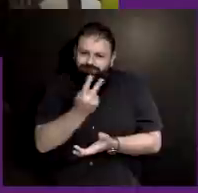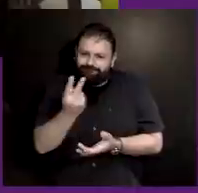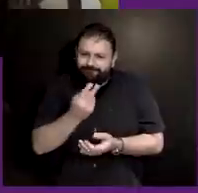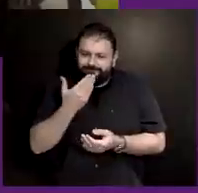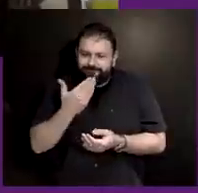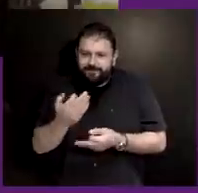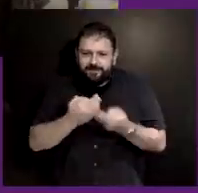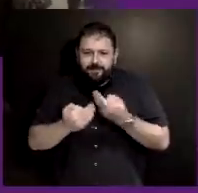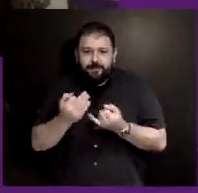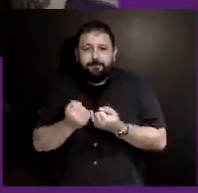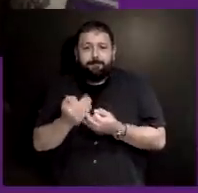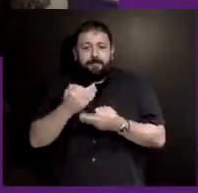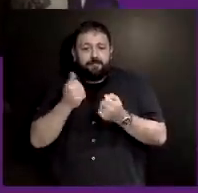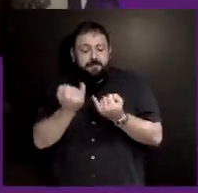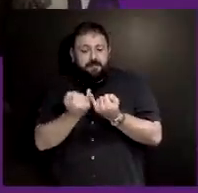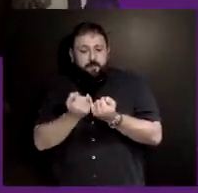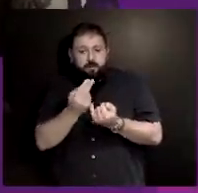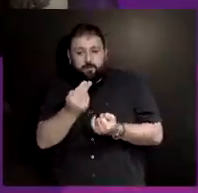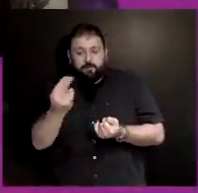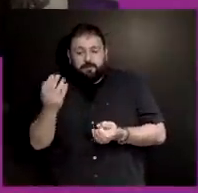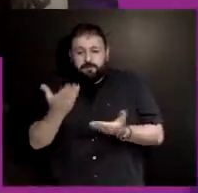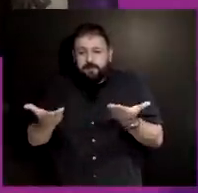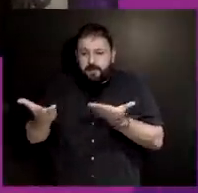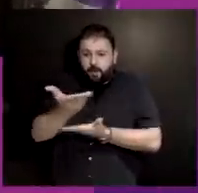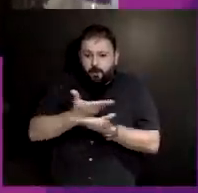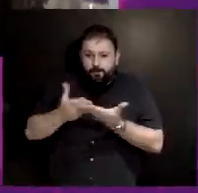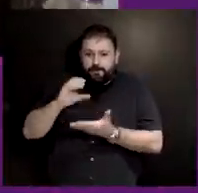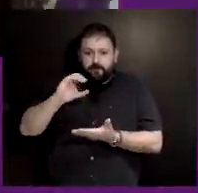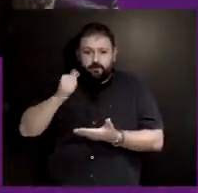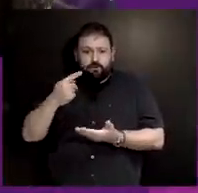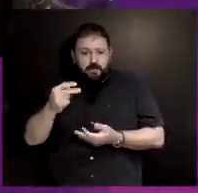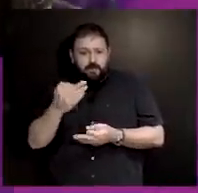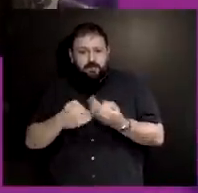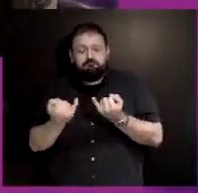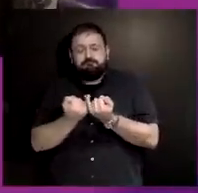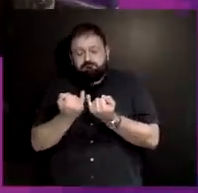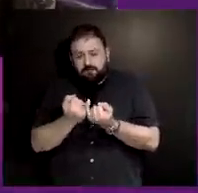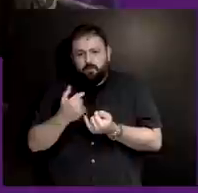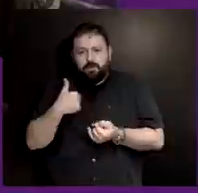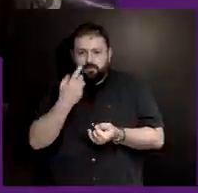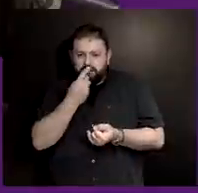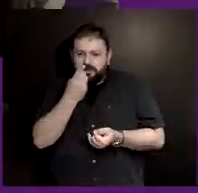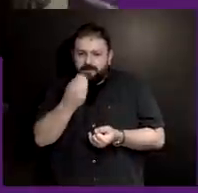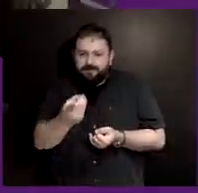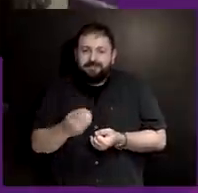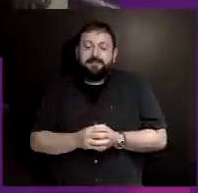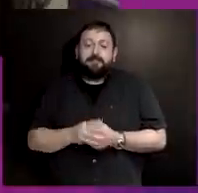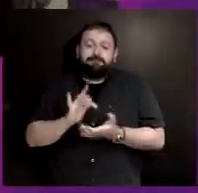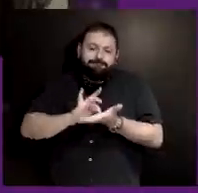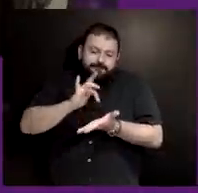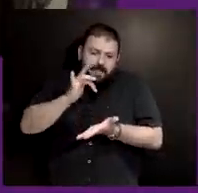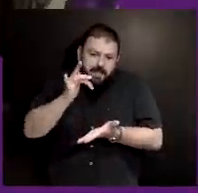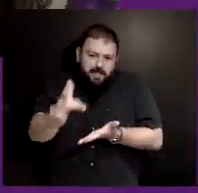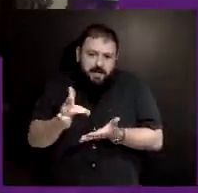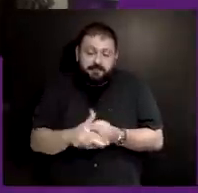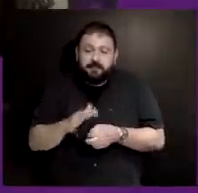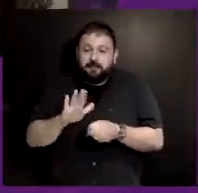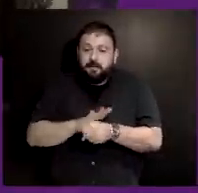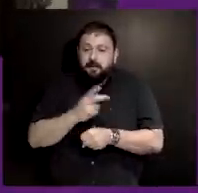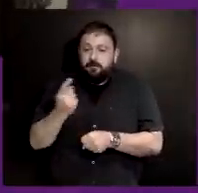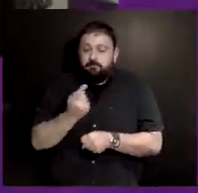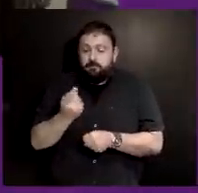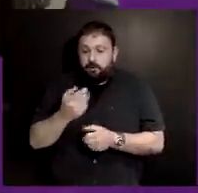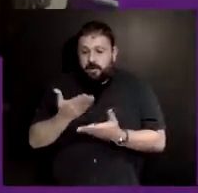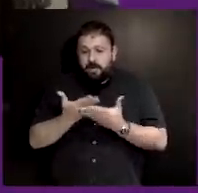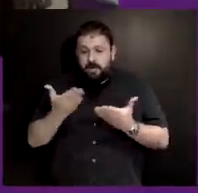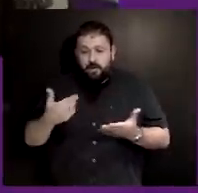ser la portavoz de parte de lo que están compartiendo en el chat. Y de igual manera también poderles decir gracias, porque a través de